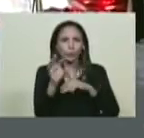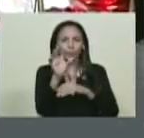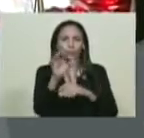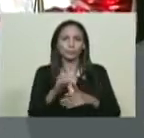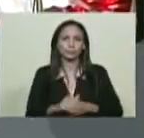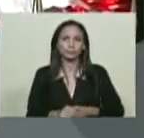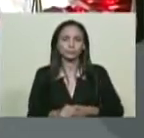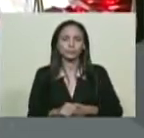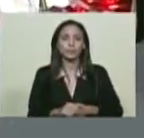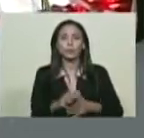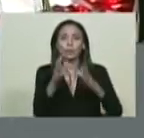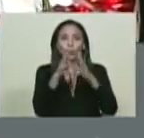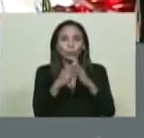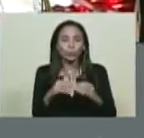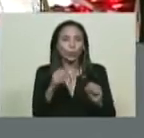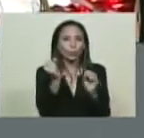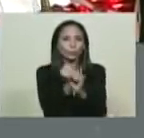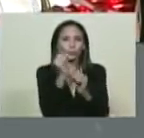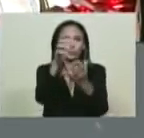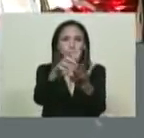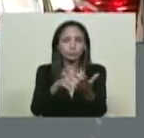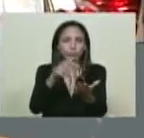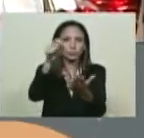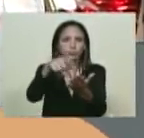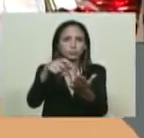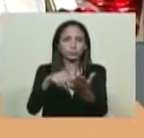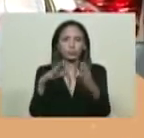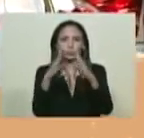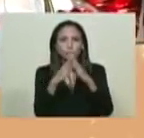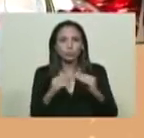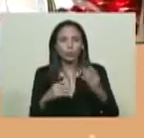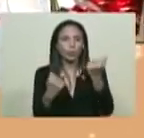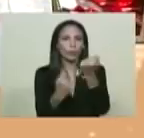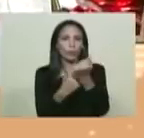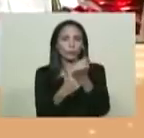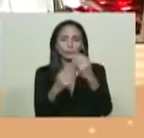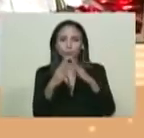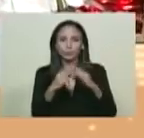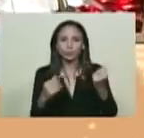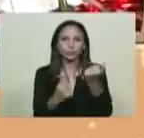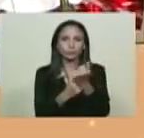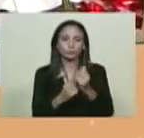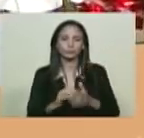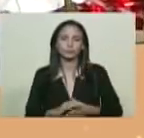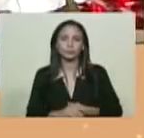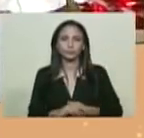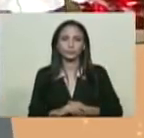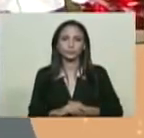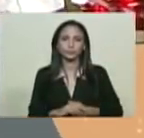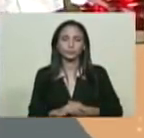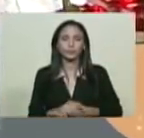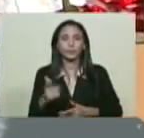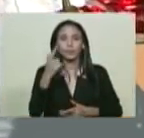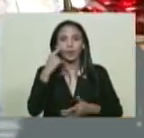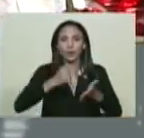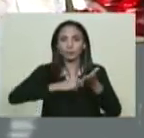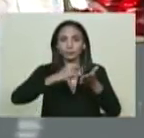los agricultores de todo el país. Todo el apoyo, Héctor. Toma